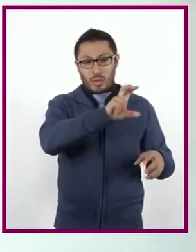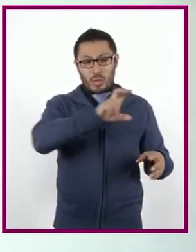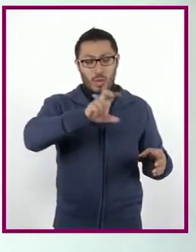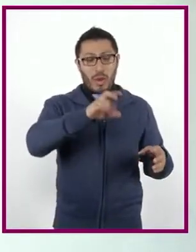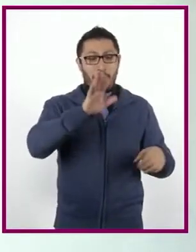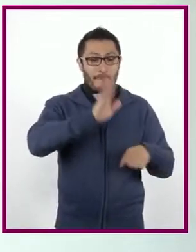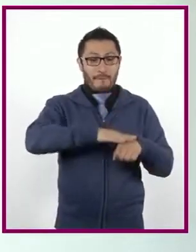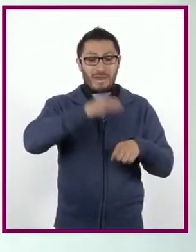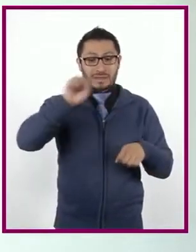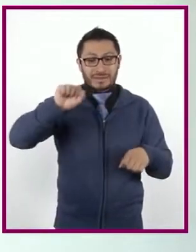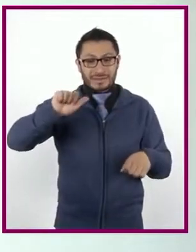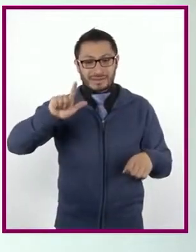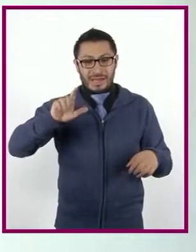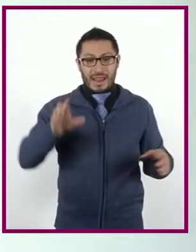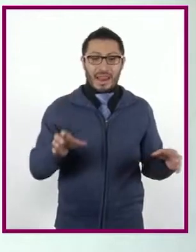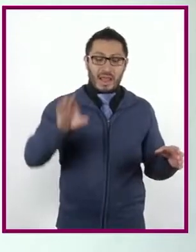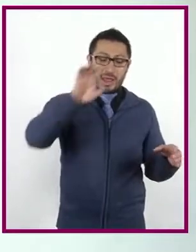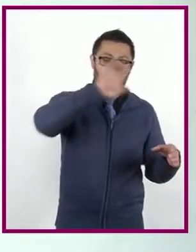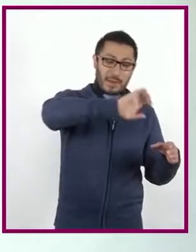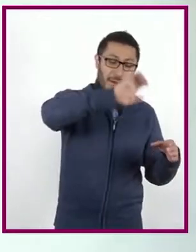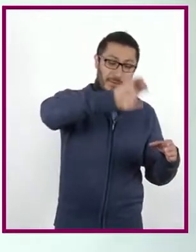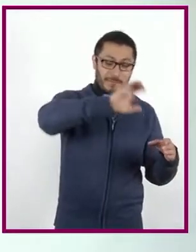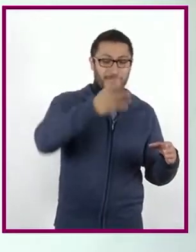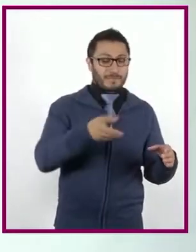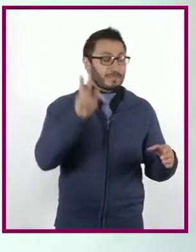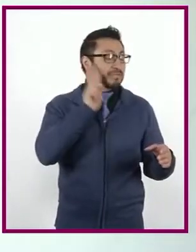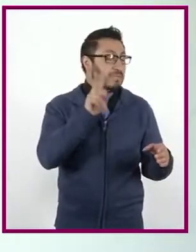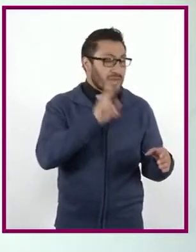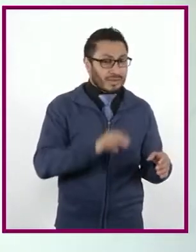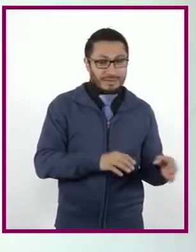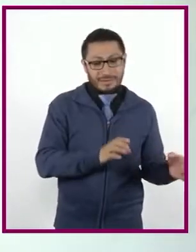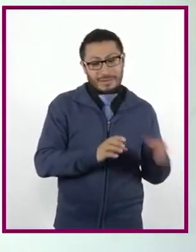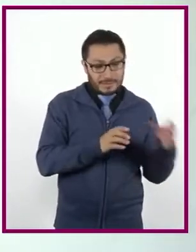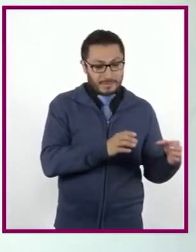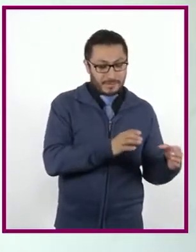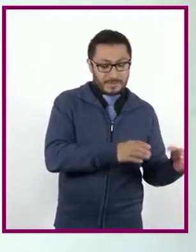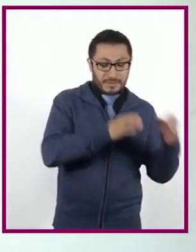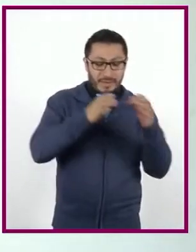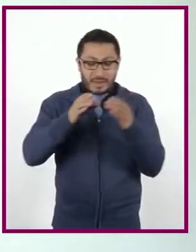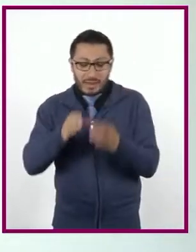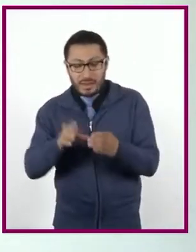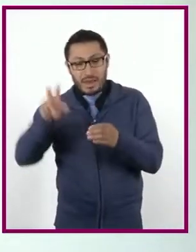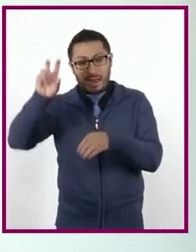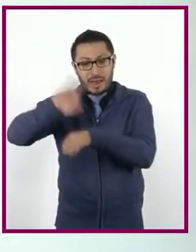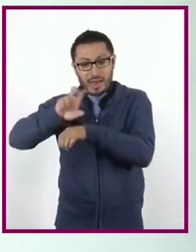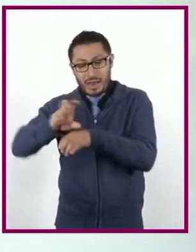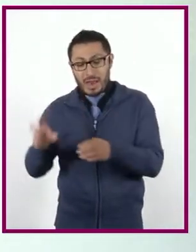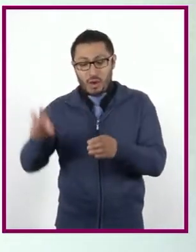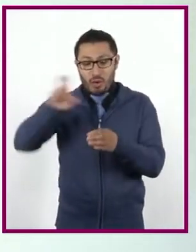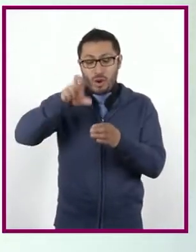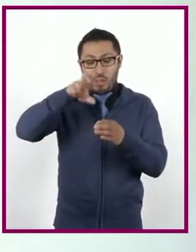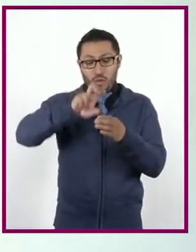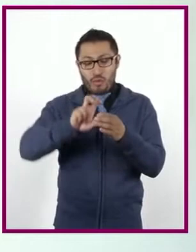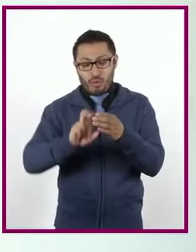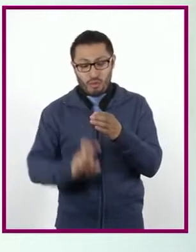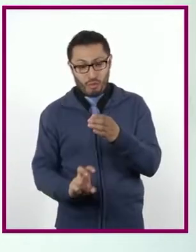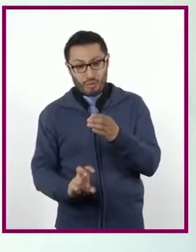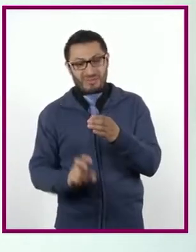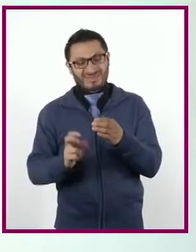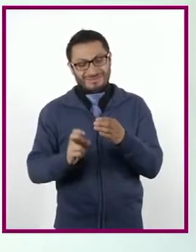hasta lograrlo. En este podemos apreciar cómo se hunde.